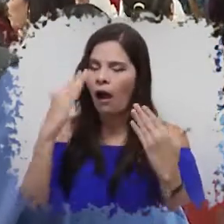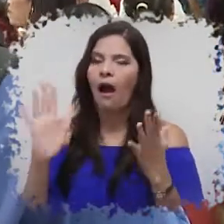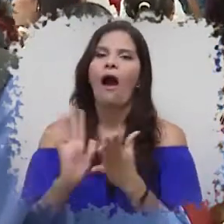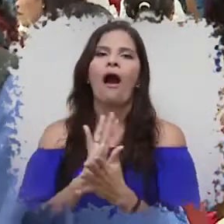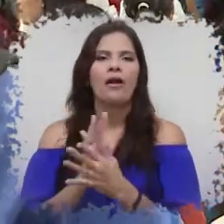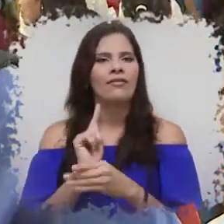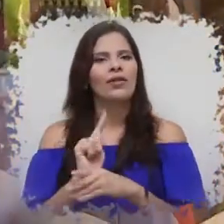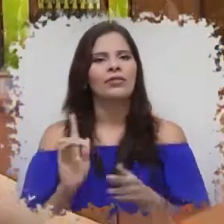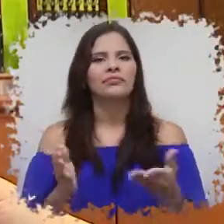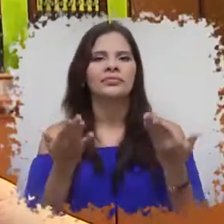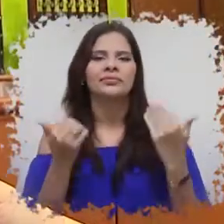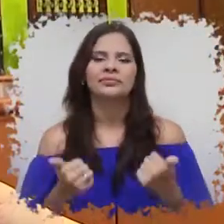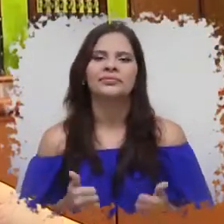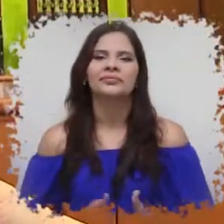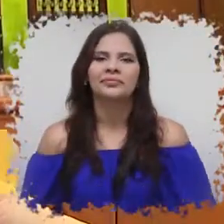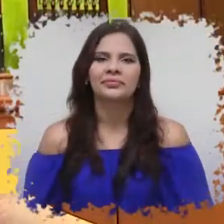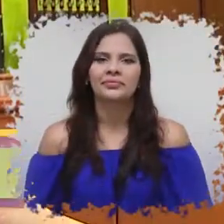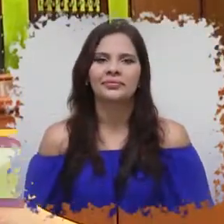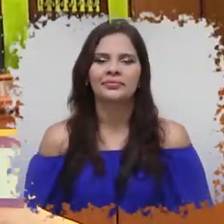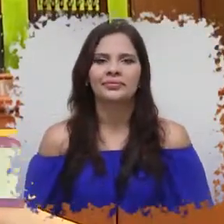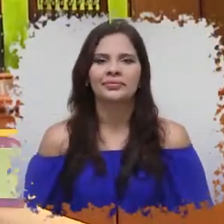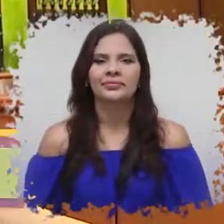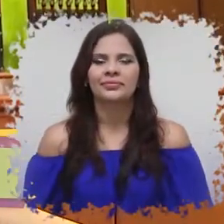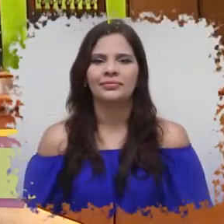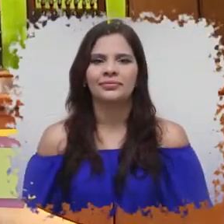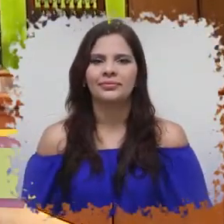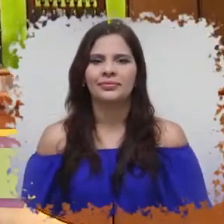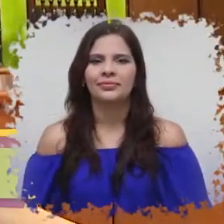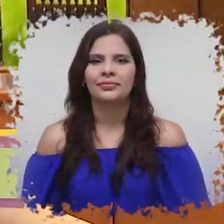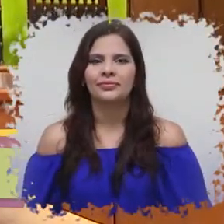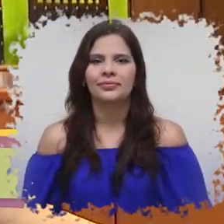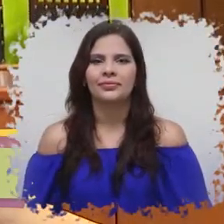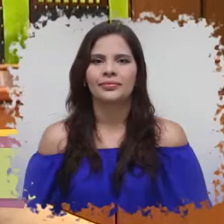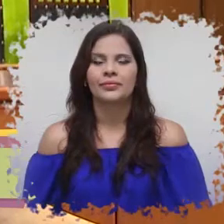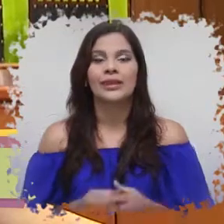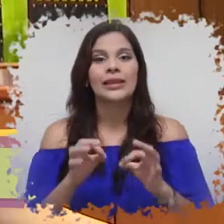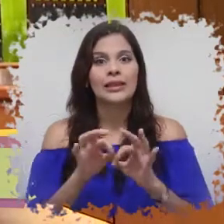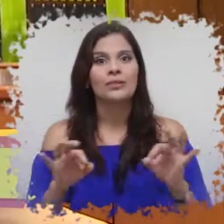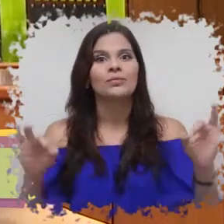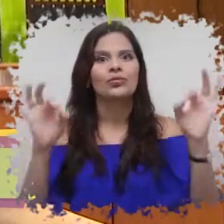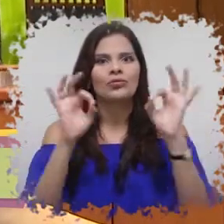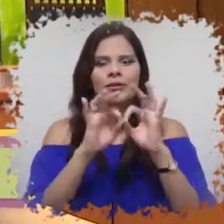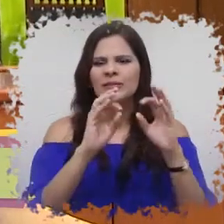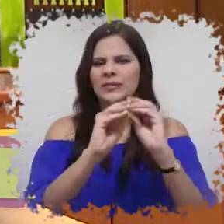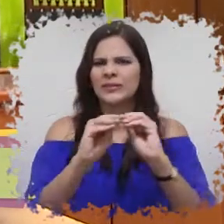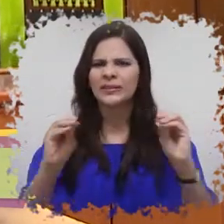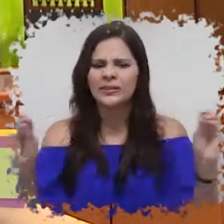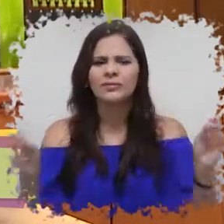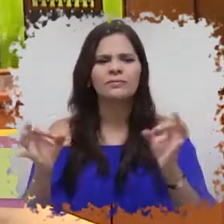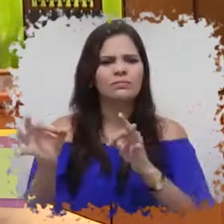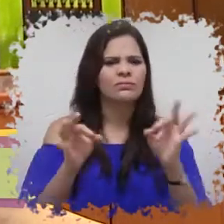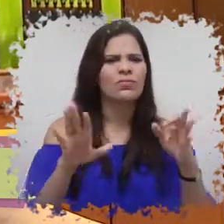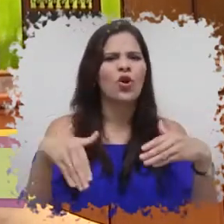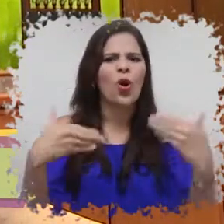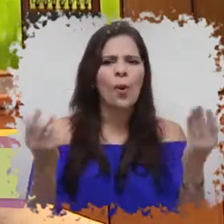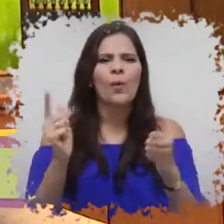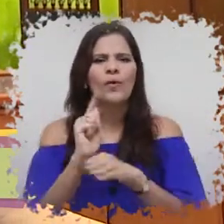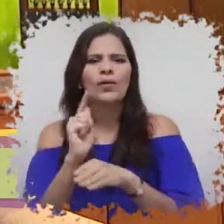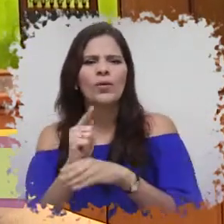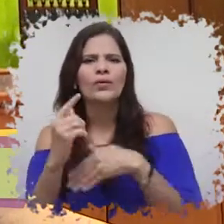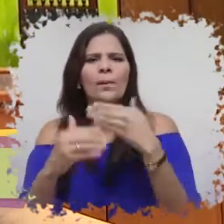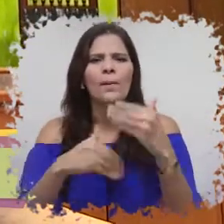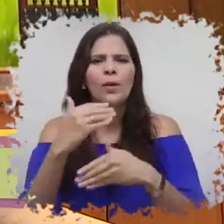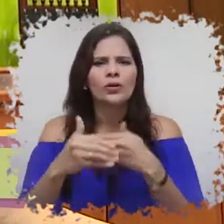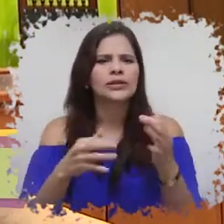a nuestra facultad. La importancia de esta audiencia pública y abierta de rendición de cuentas es muy importante para que nos enteremos de